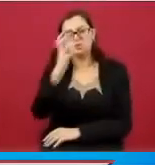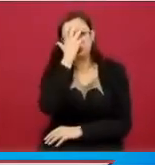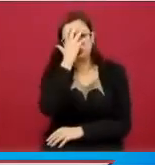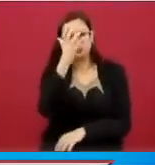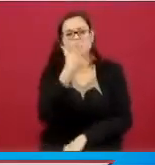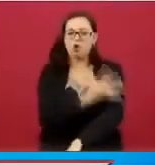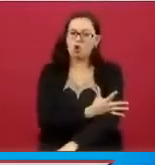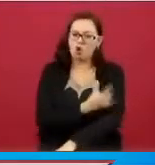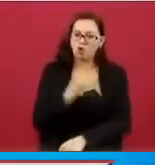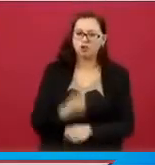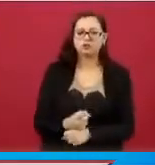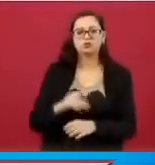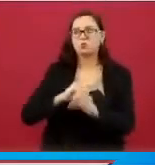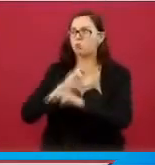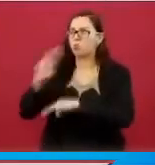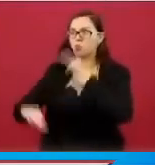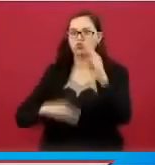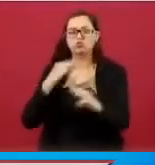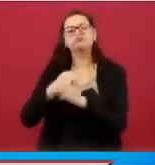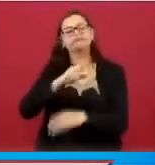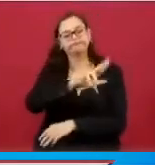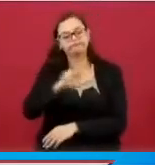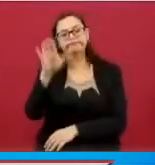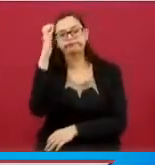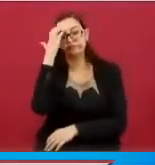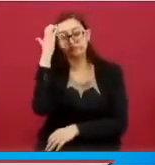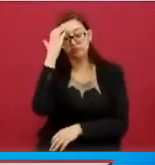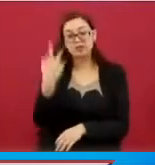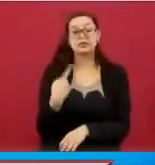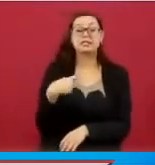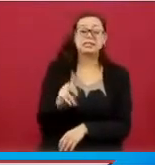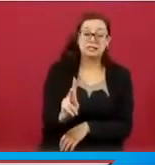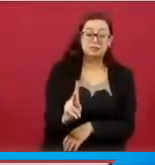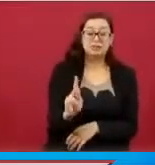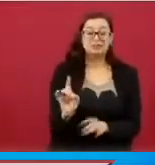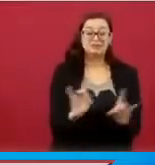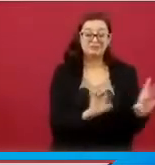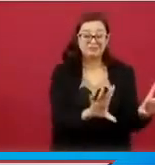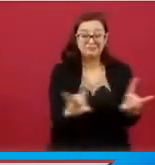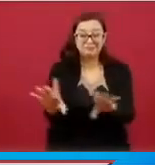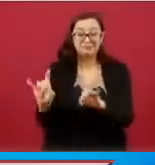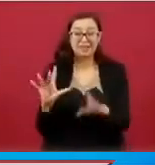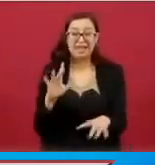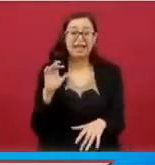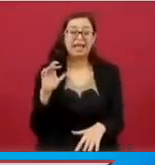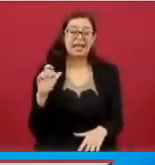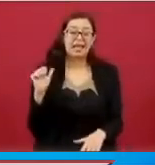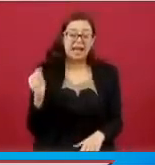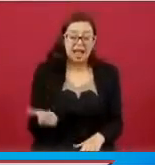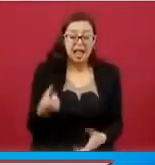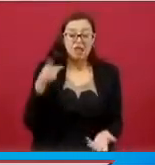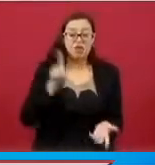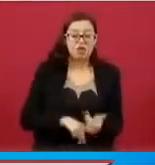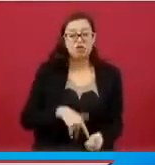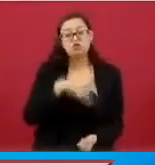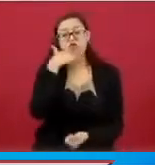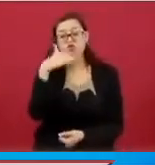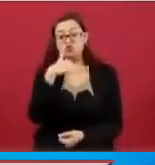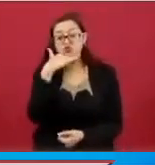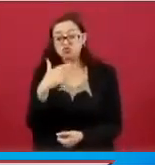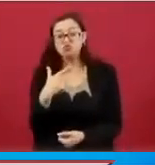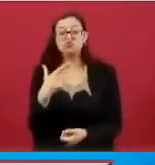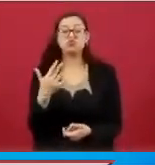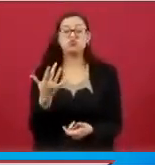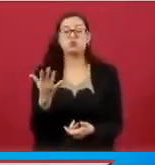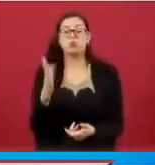cada que finaliza un gobernador, éste entrega notarías a familiares o allegados. Se realizó un compromiso con los notarios para realizar una